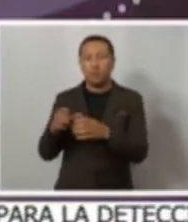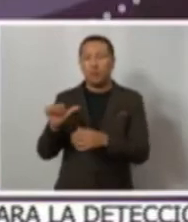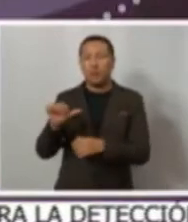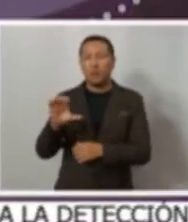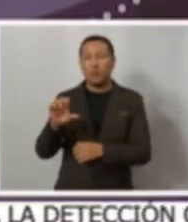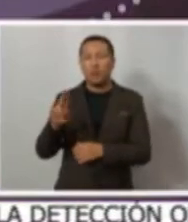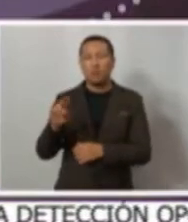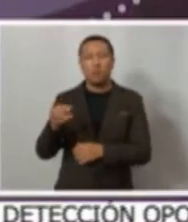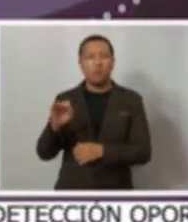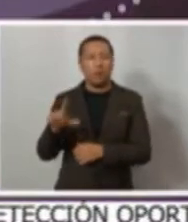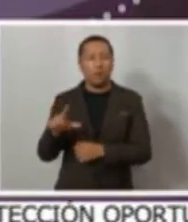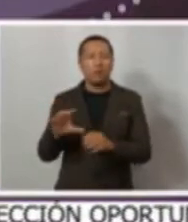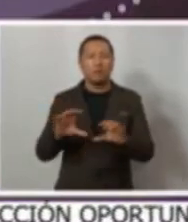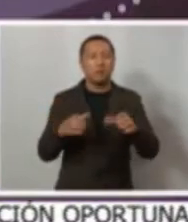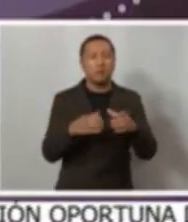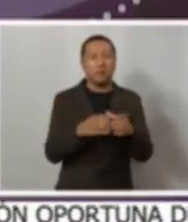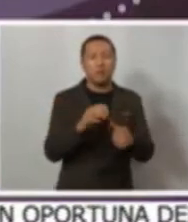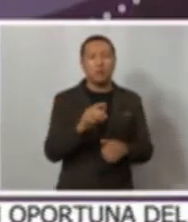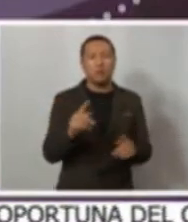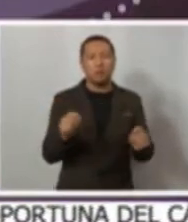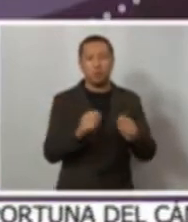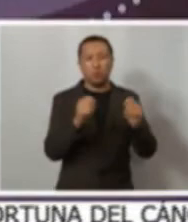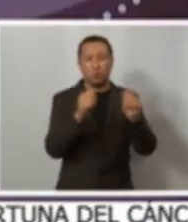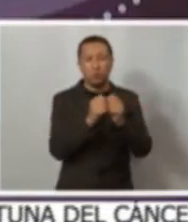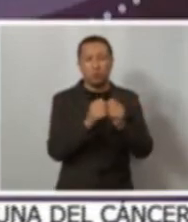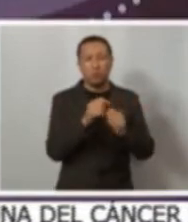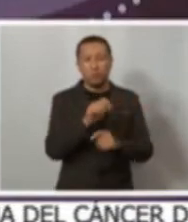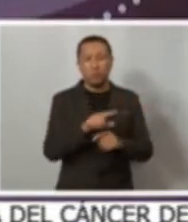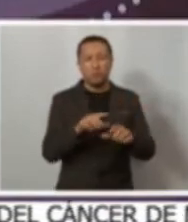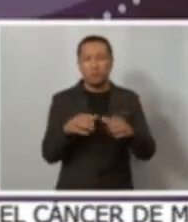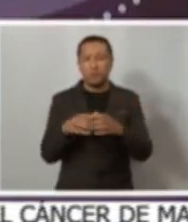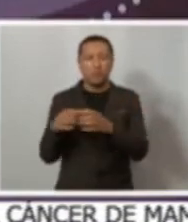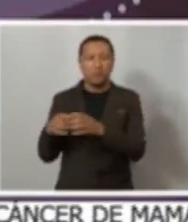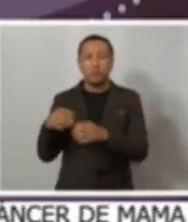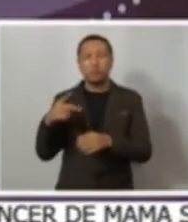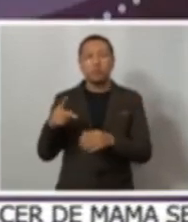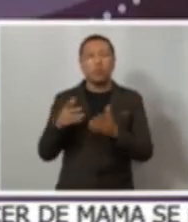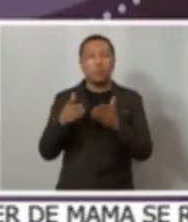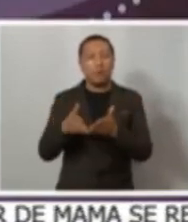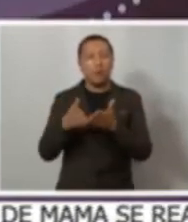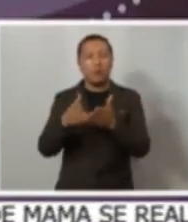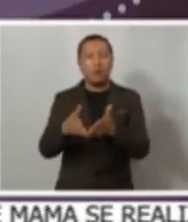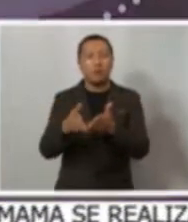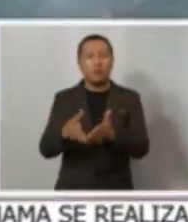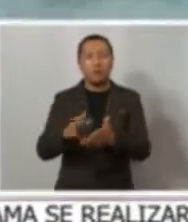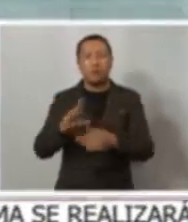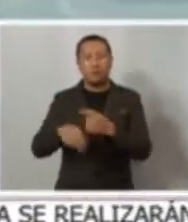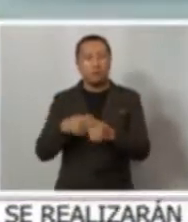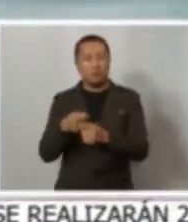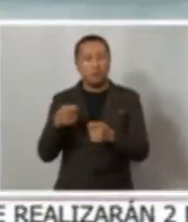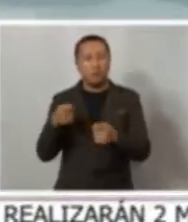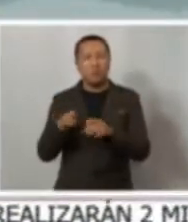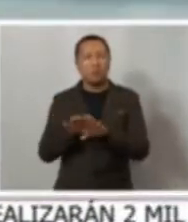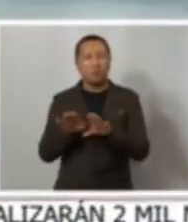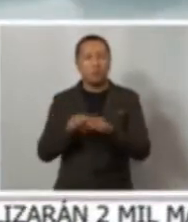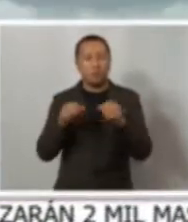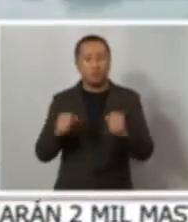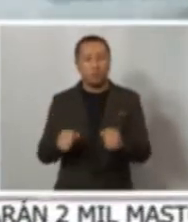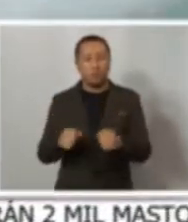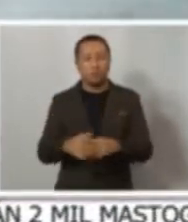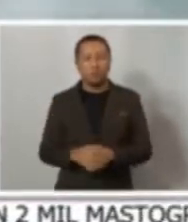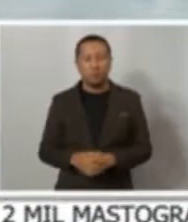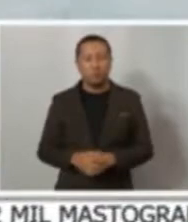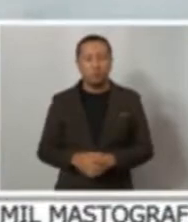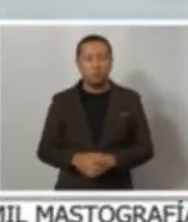de la costa por la llegada del huracán Delta. Es Eduardo Alpuch quien nos informa. Luego de las alertas